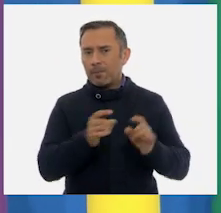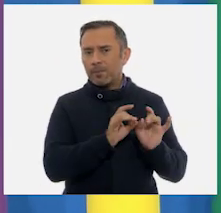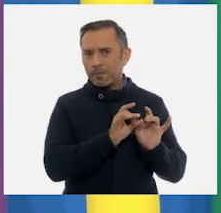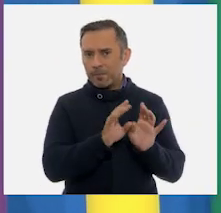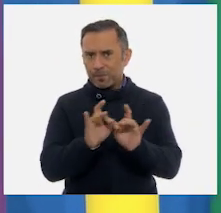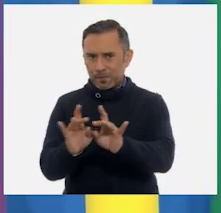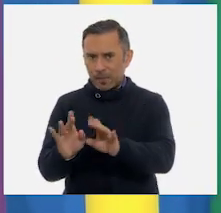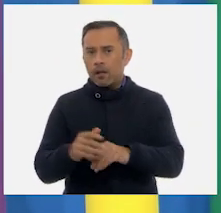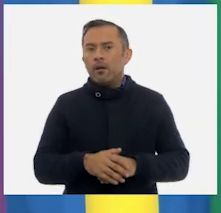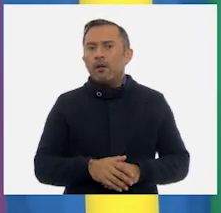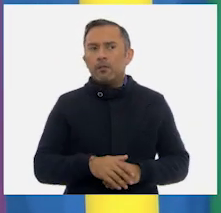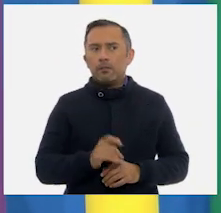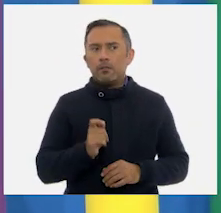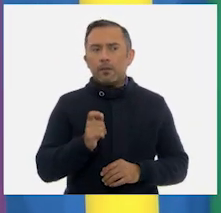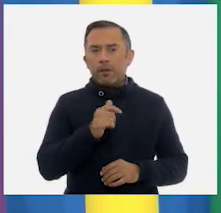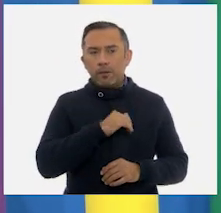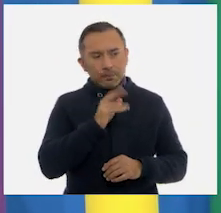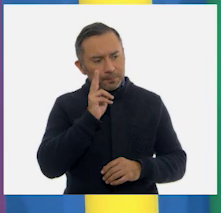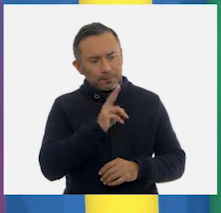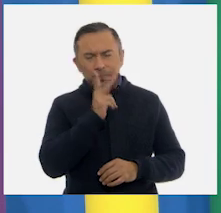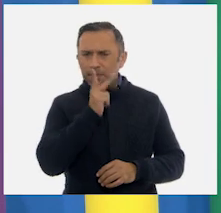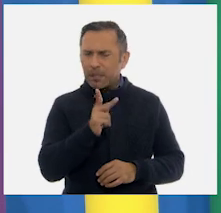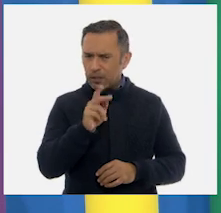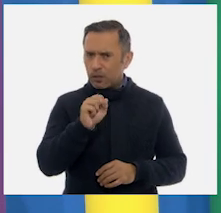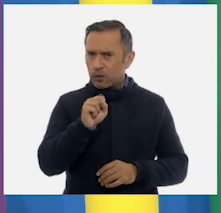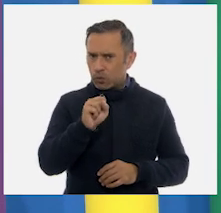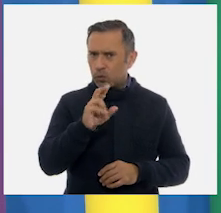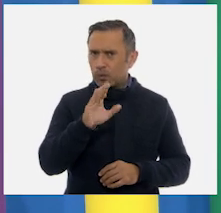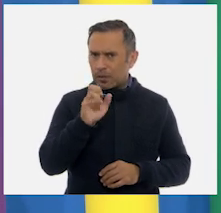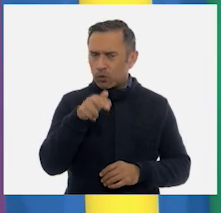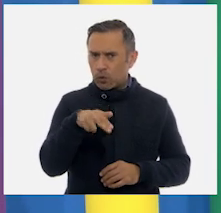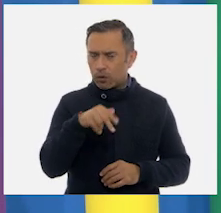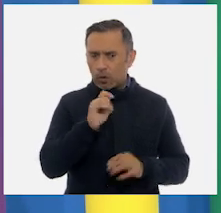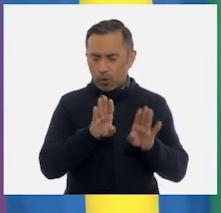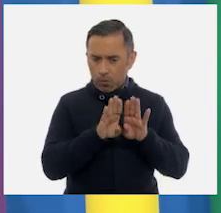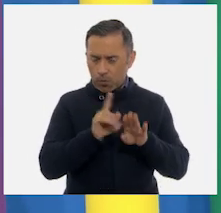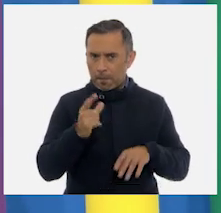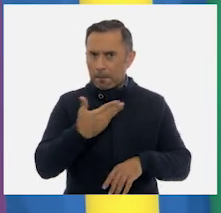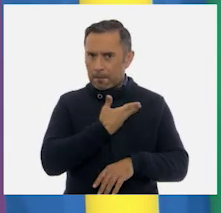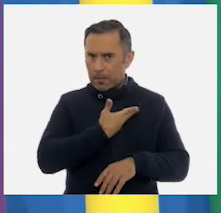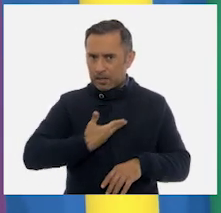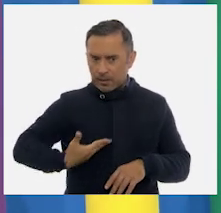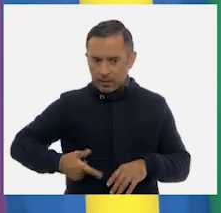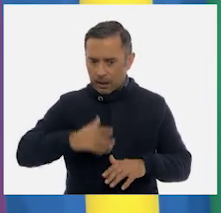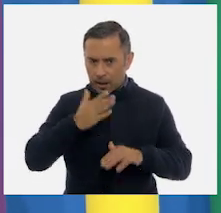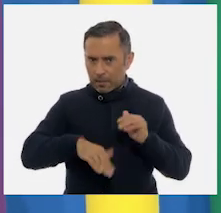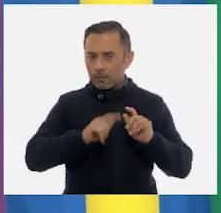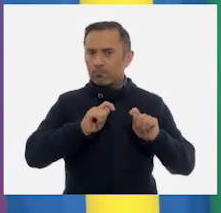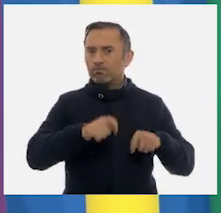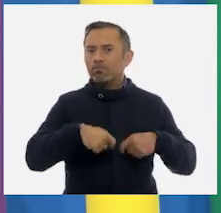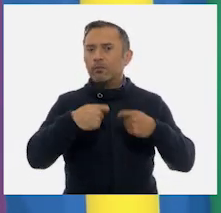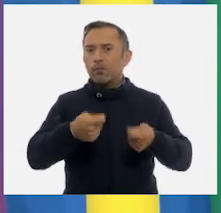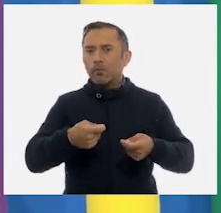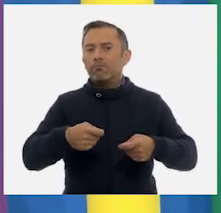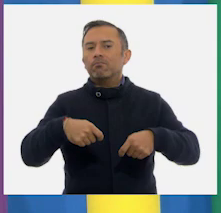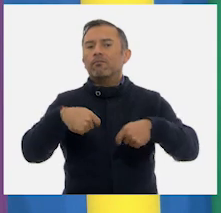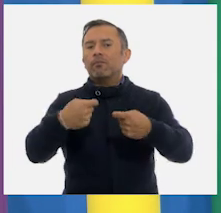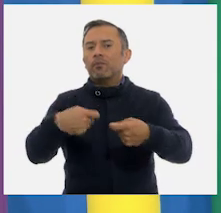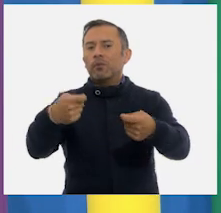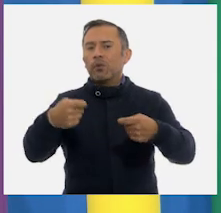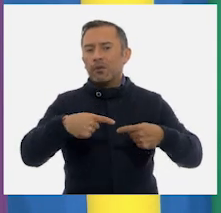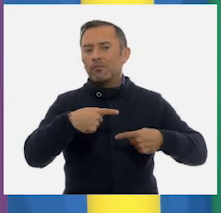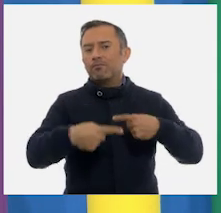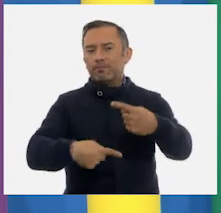el término sucesión, asociado a la sucesión presidencial de un país o, en otras palabras, al cambio